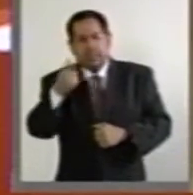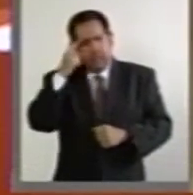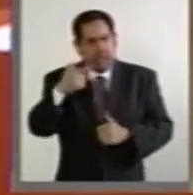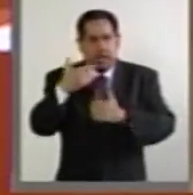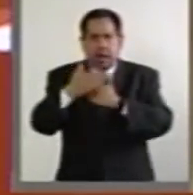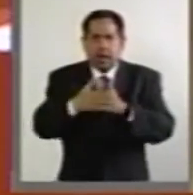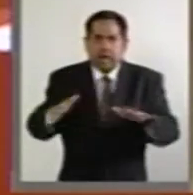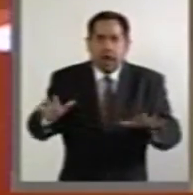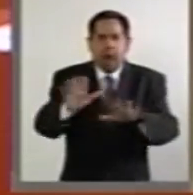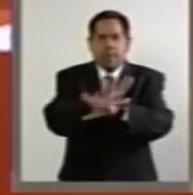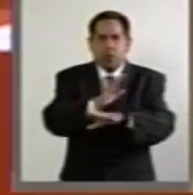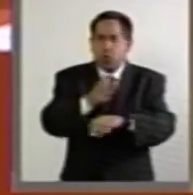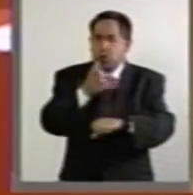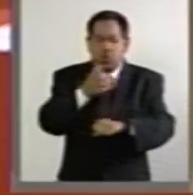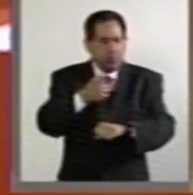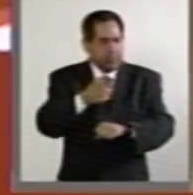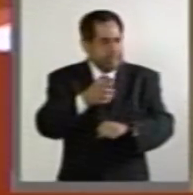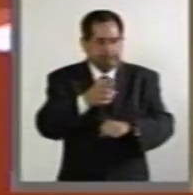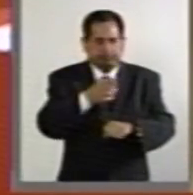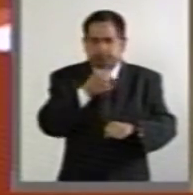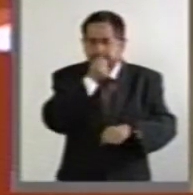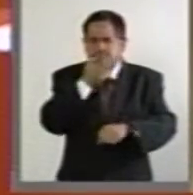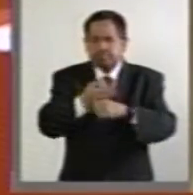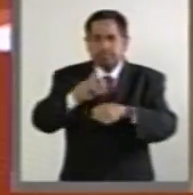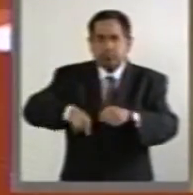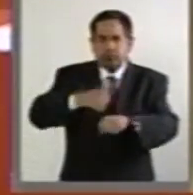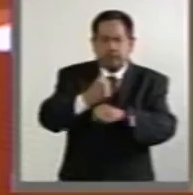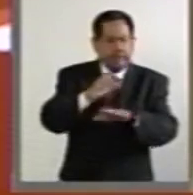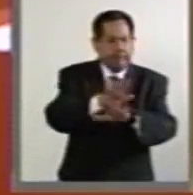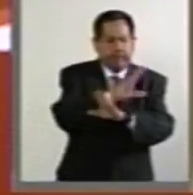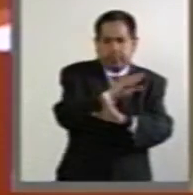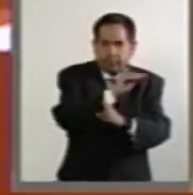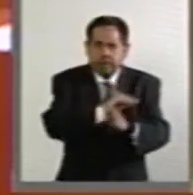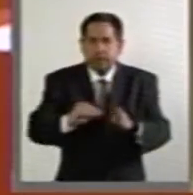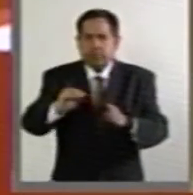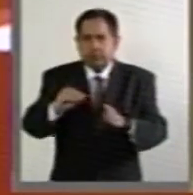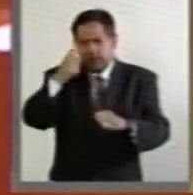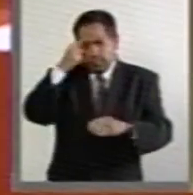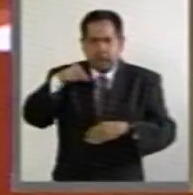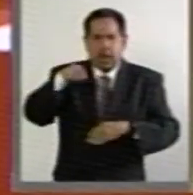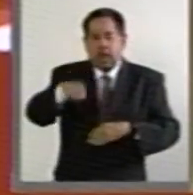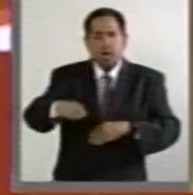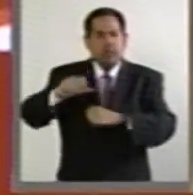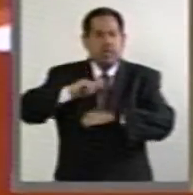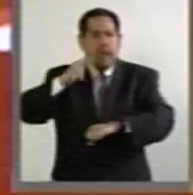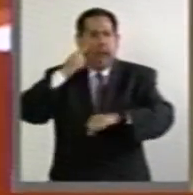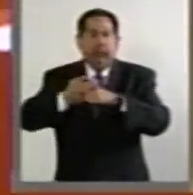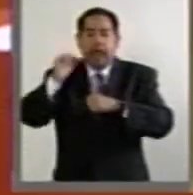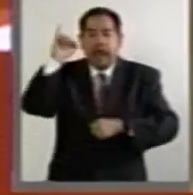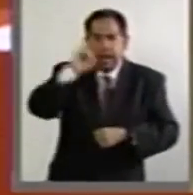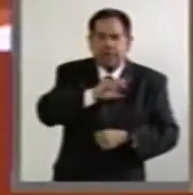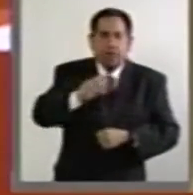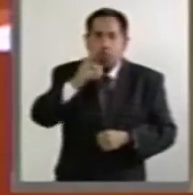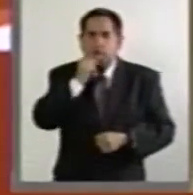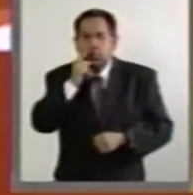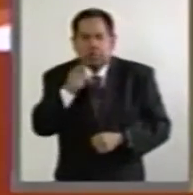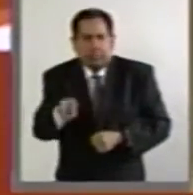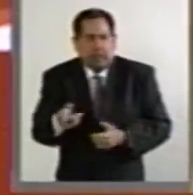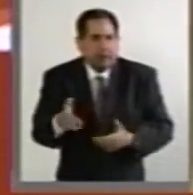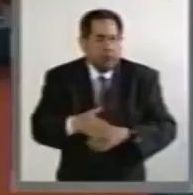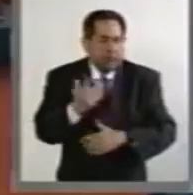la Secretaría de Gobernación para que él fuera el jefe de la policía en este